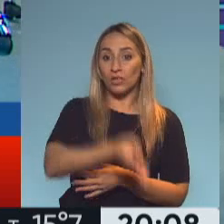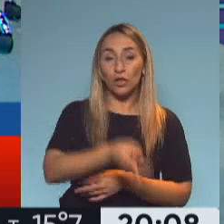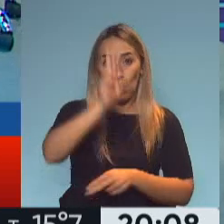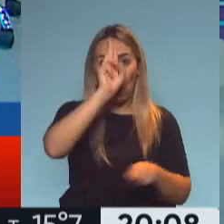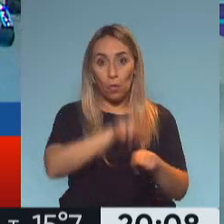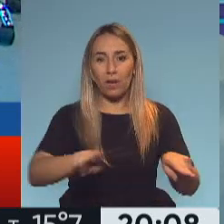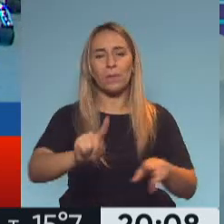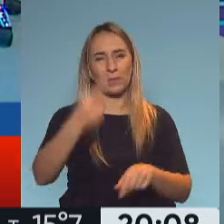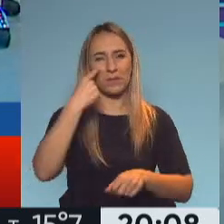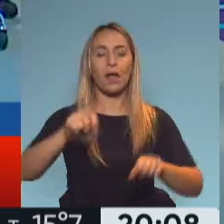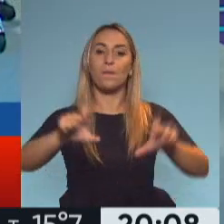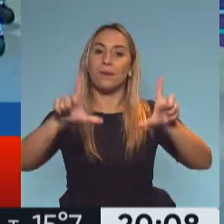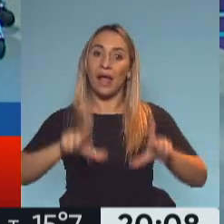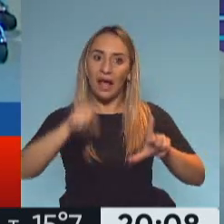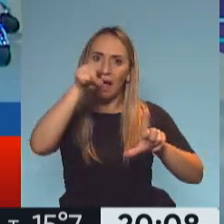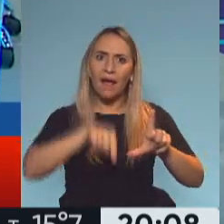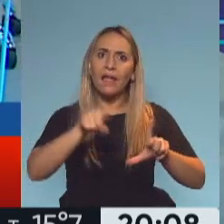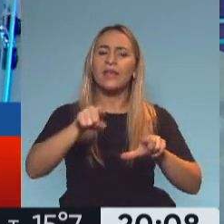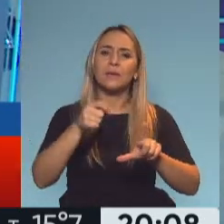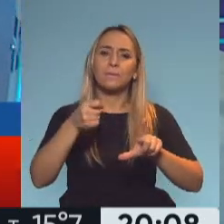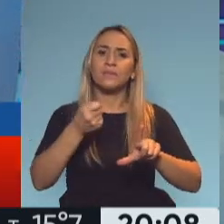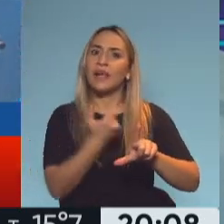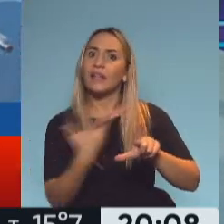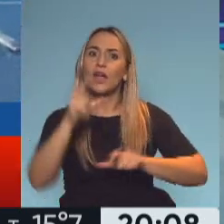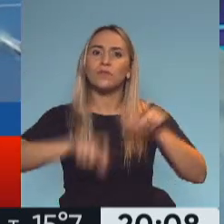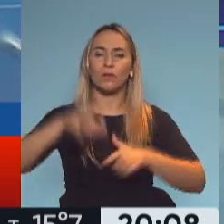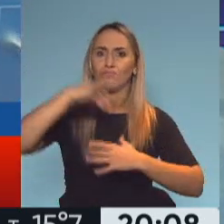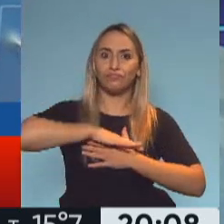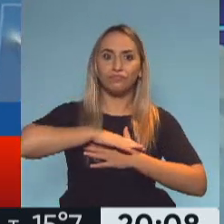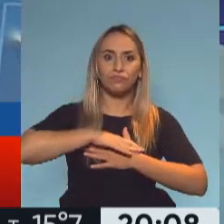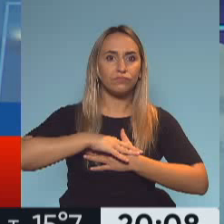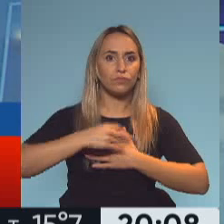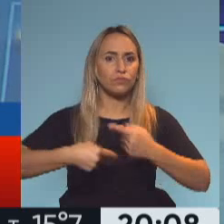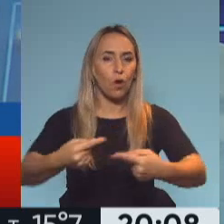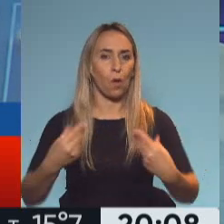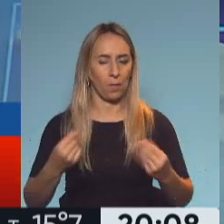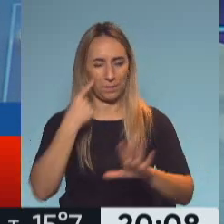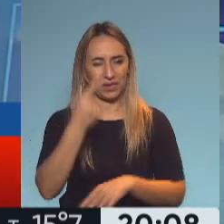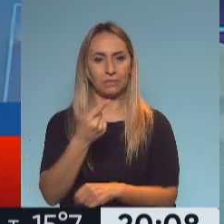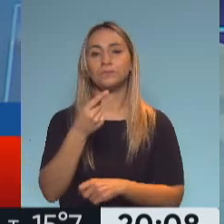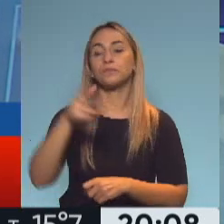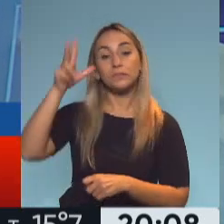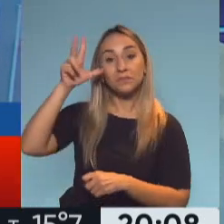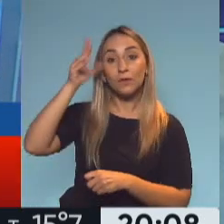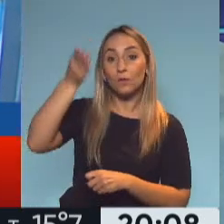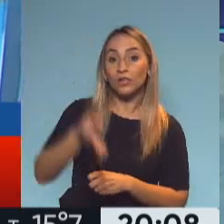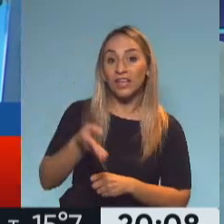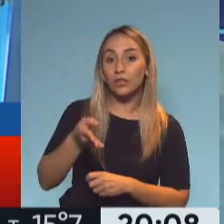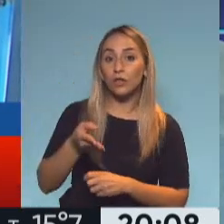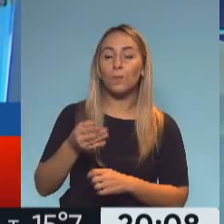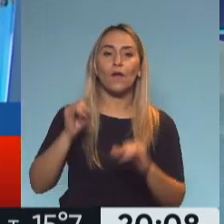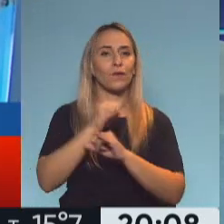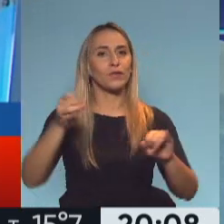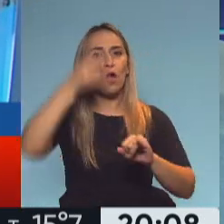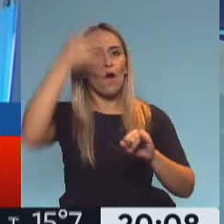cómo evolucionaron esos casos ahora. Porque ahí tenemos el sector privado, ¿ves? 88%, información no